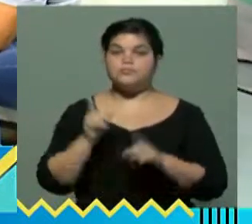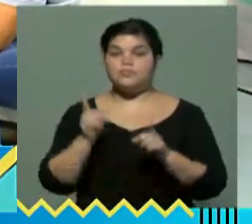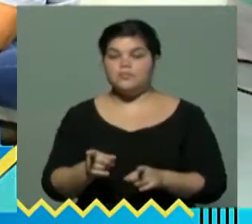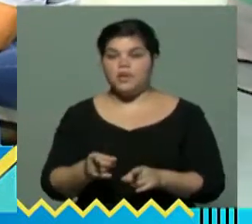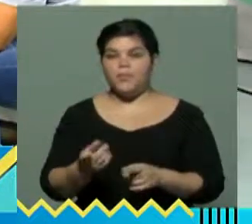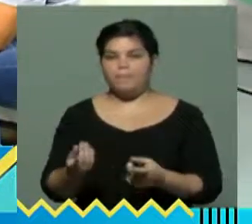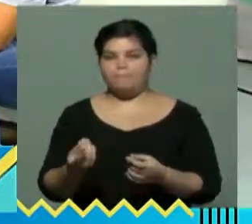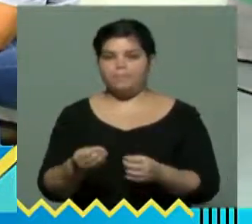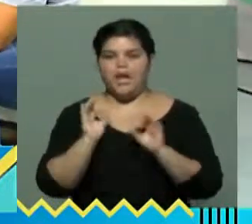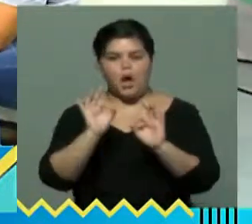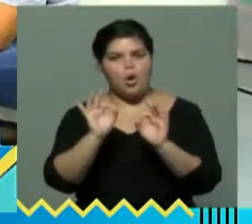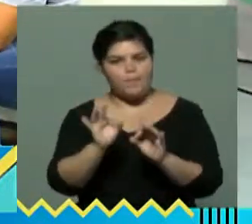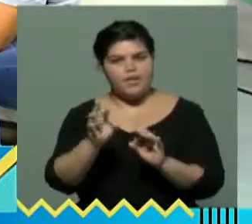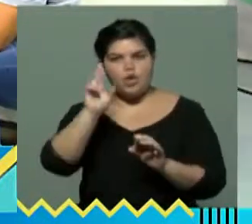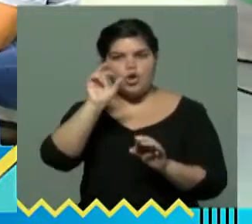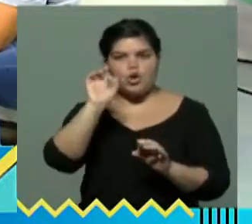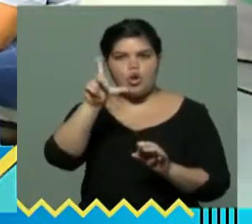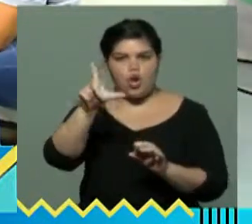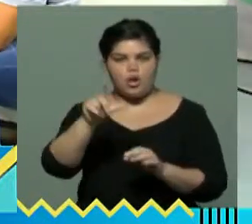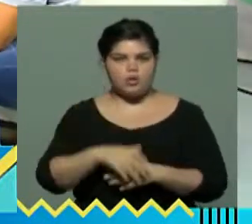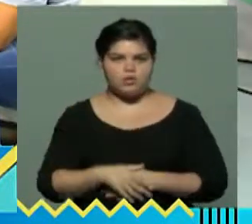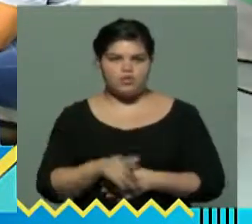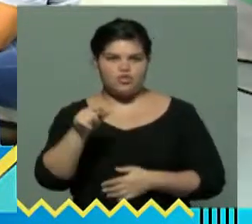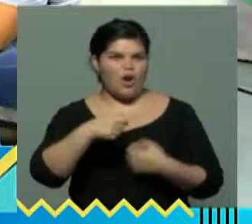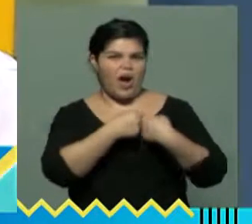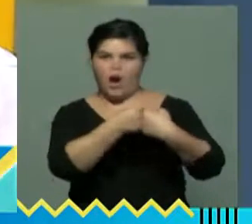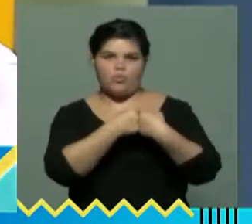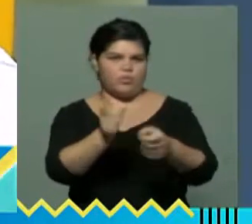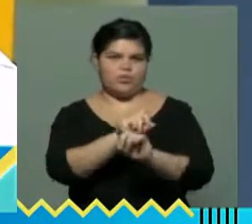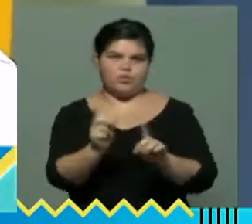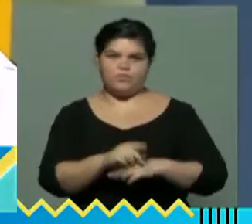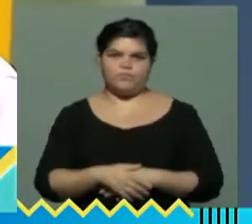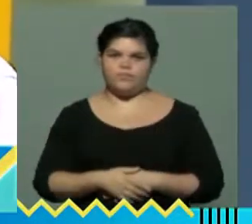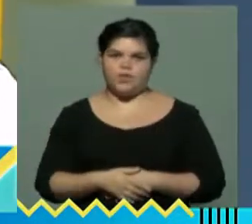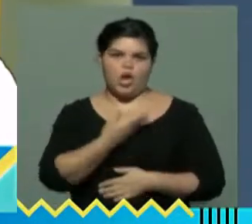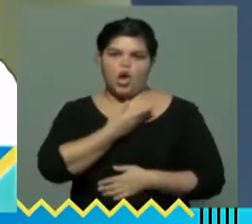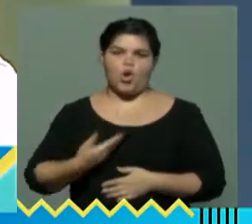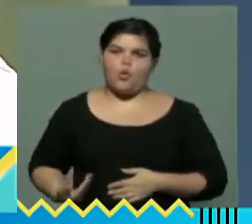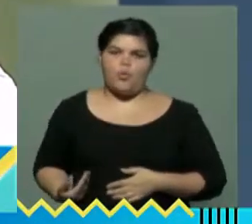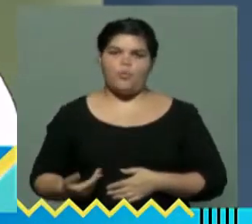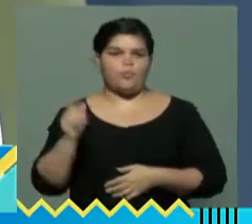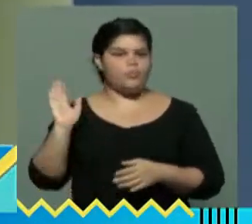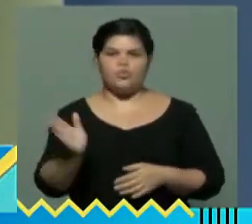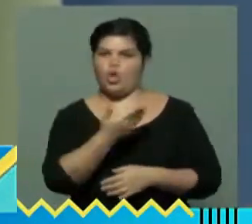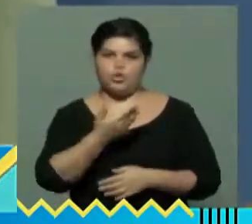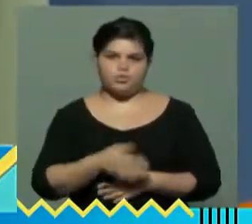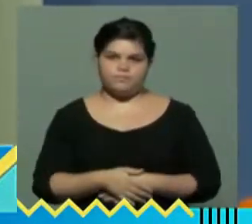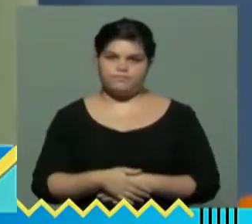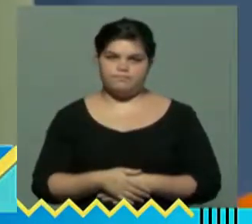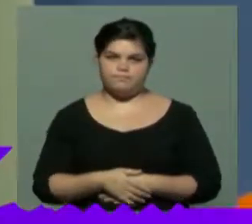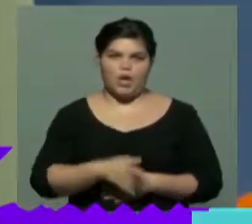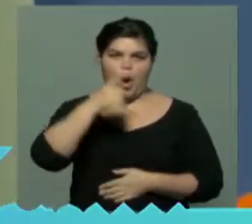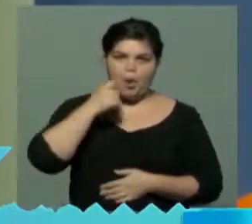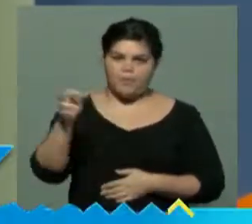Estado, por ahí cayendo en lo que dijo Lula, estoy sumamente en desacuerdo. A ver, el Estado somos todos y todos tenemos que abarcar todo. O sea, el Estado está ahí.